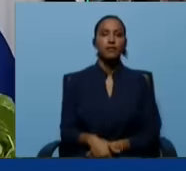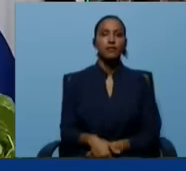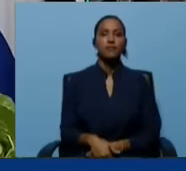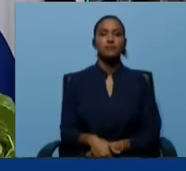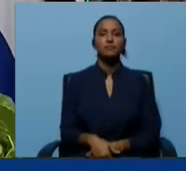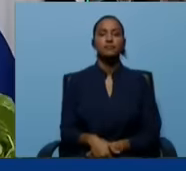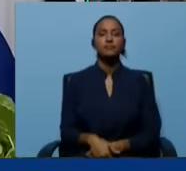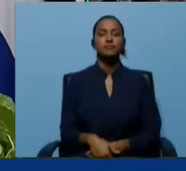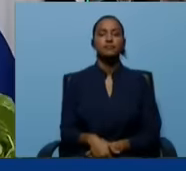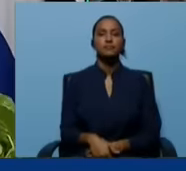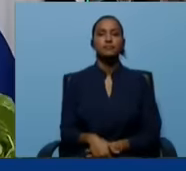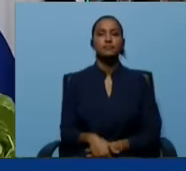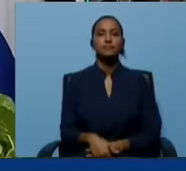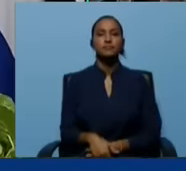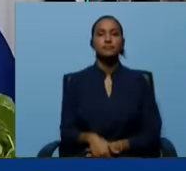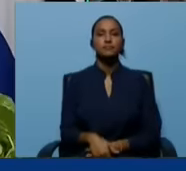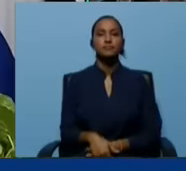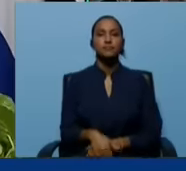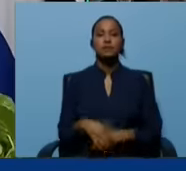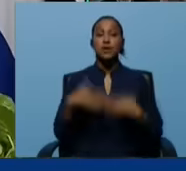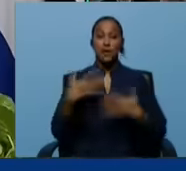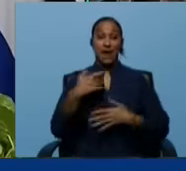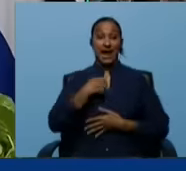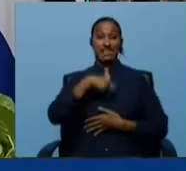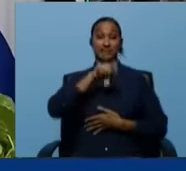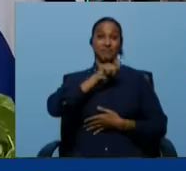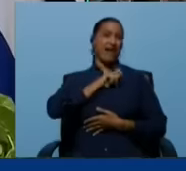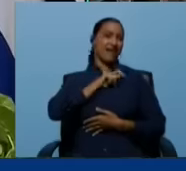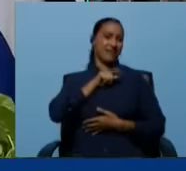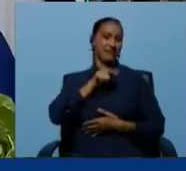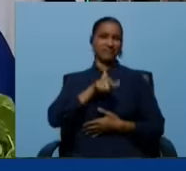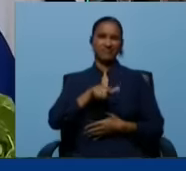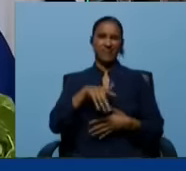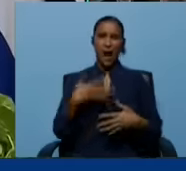fue ese de un confrontamiento armado